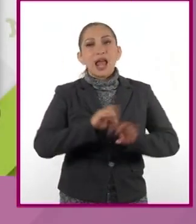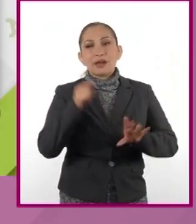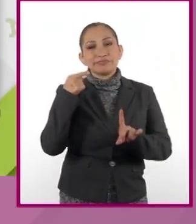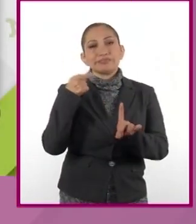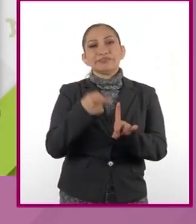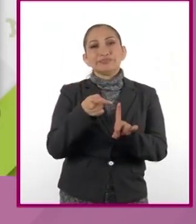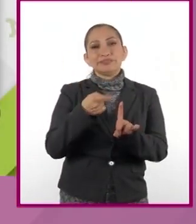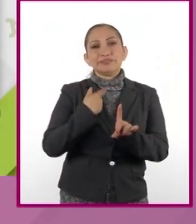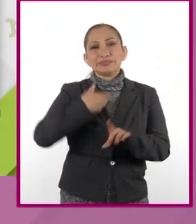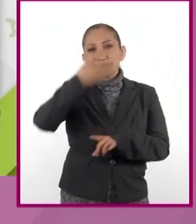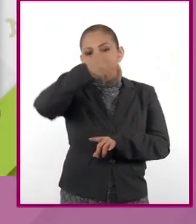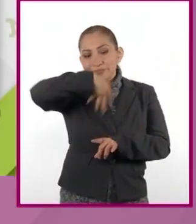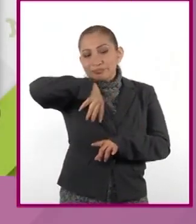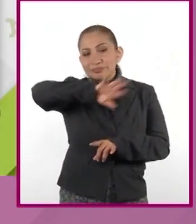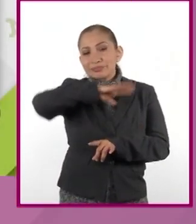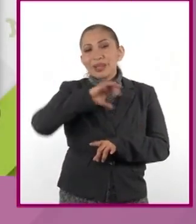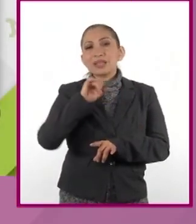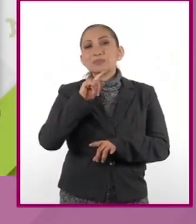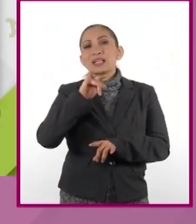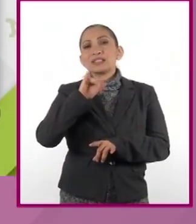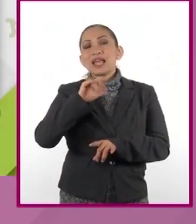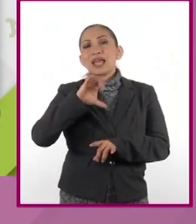La especie clave.